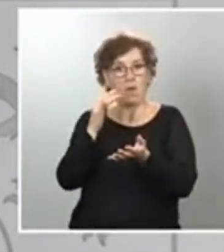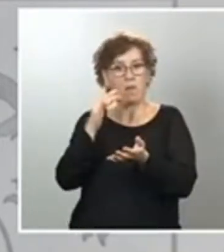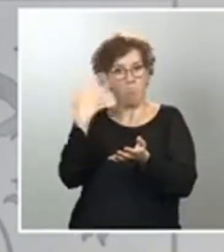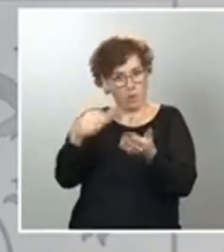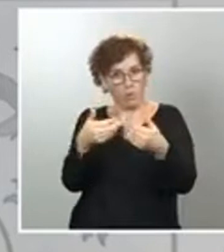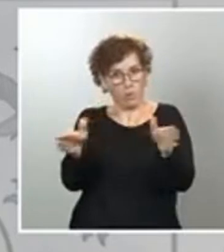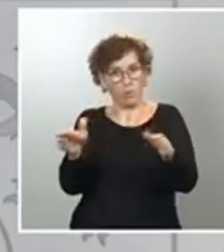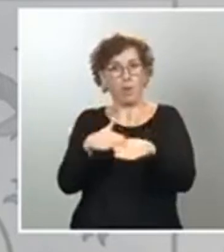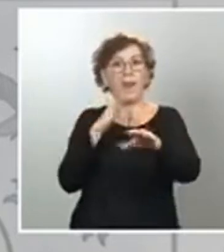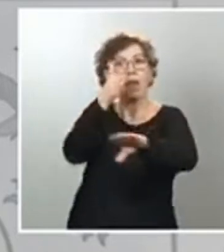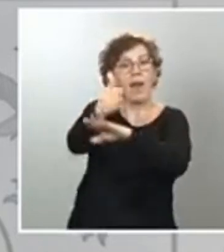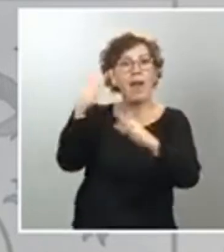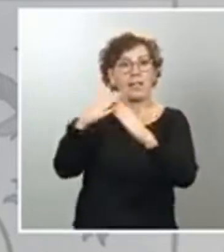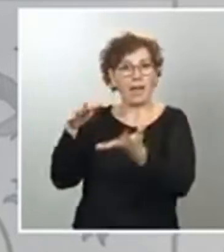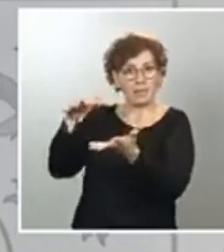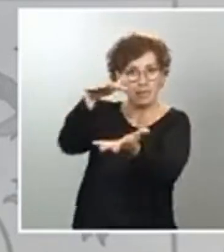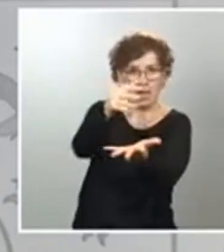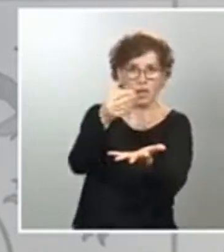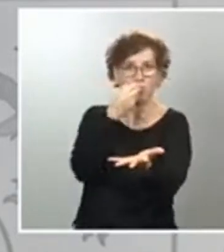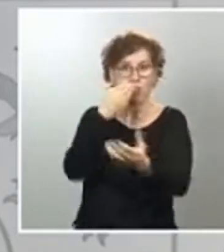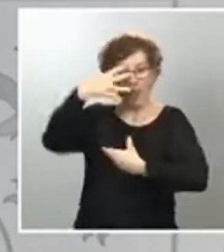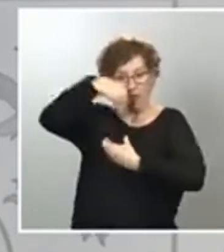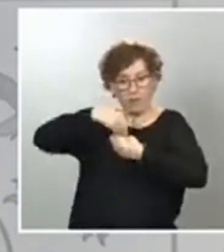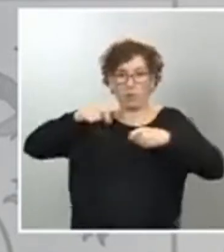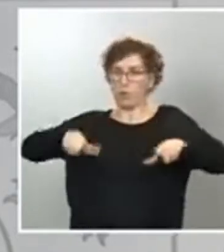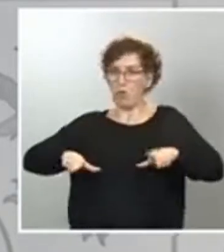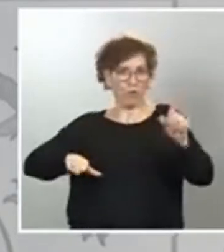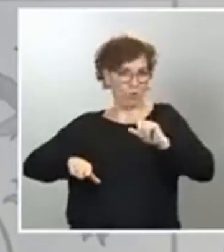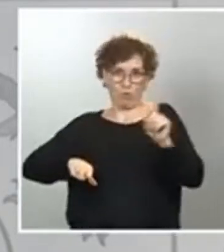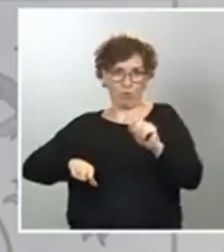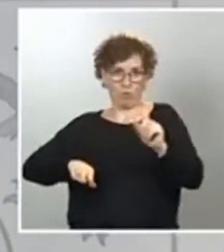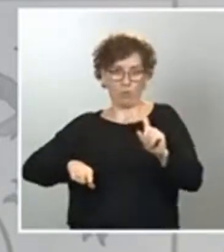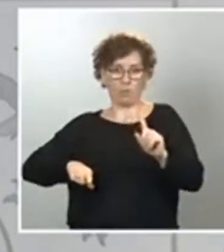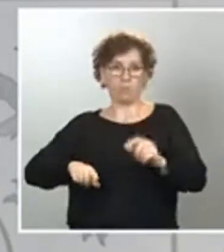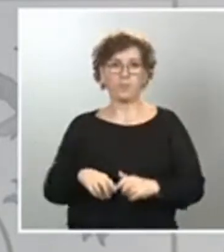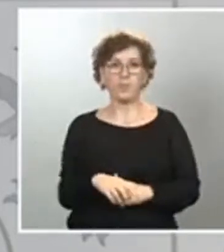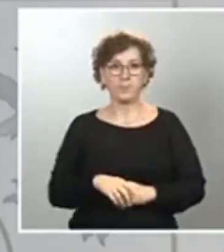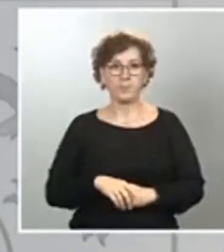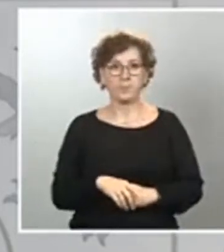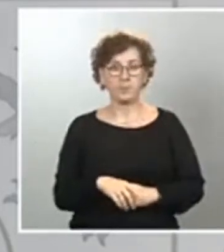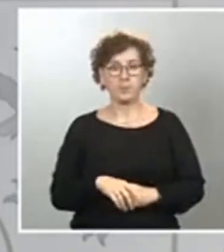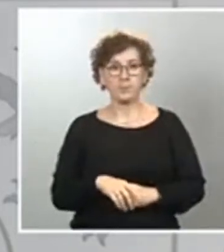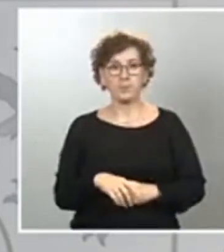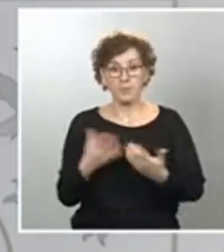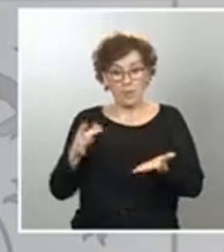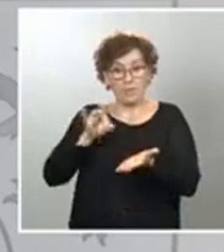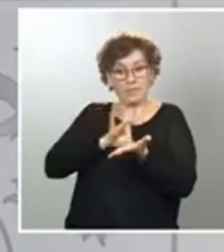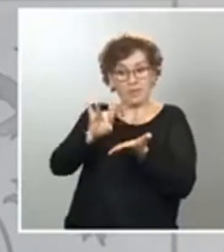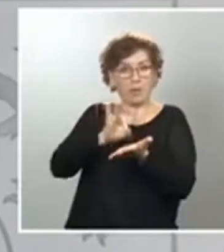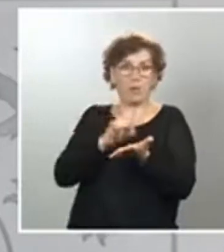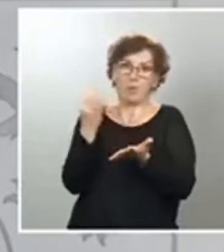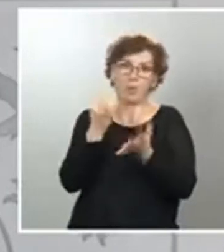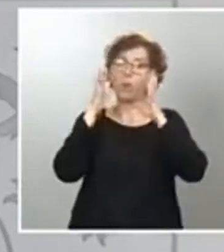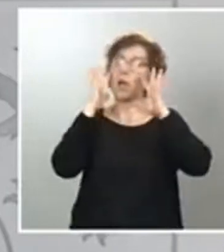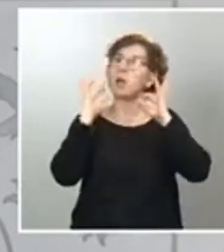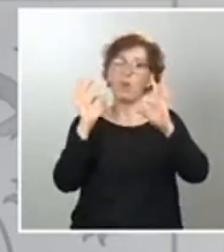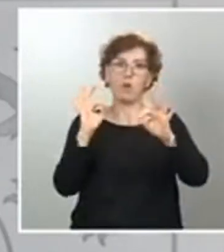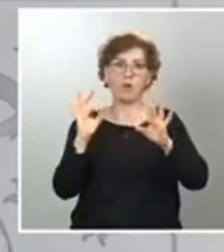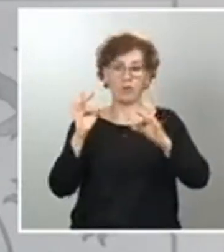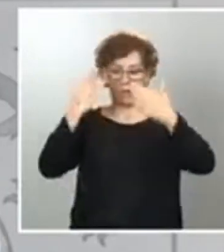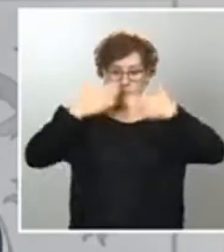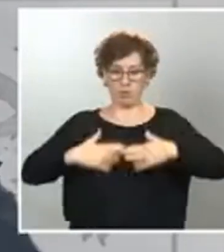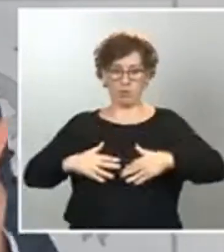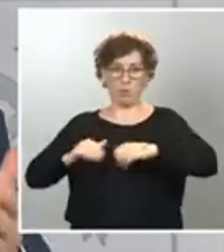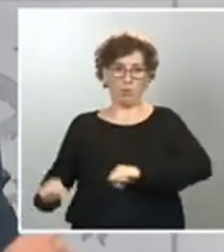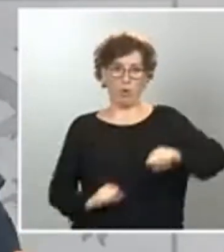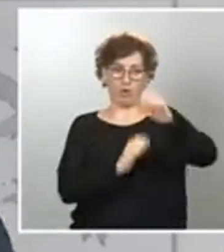domicilio sin consumo en el local. El servicio, claro está, deberá prestarse con la máxima protección individual. Otro